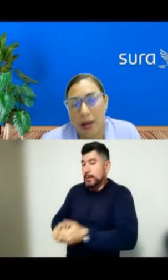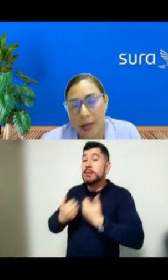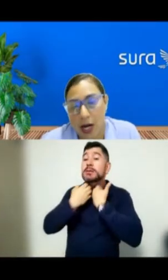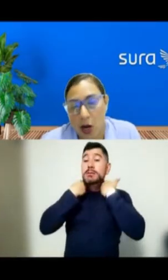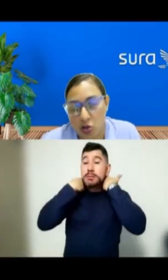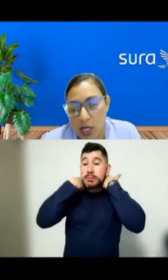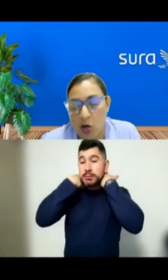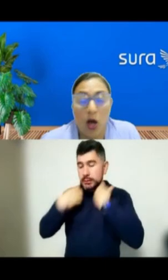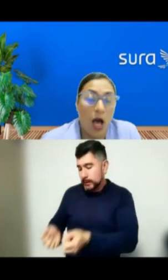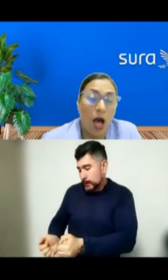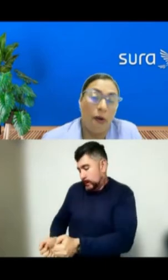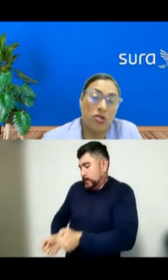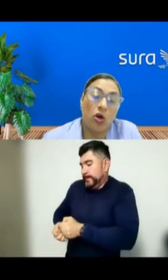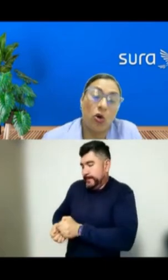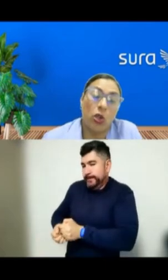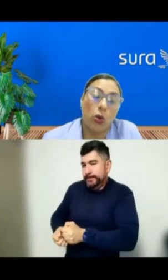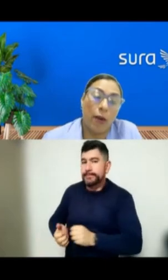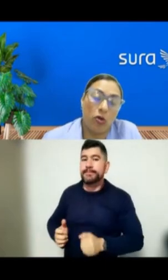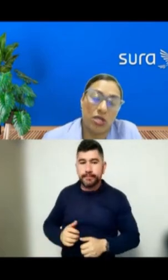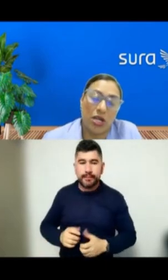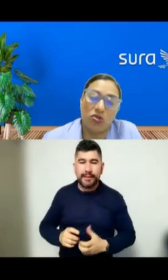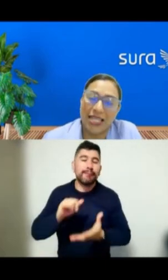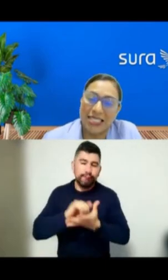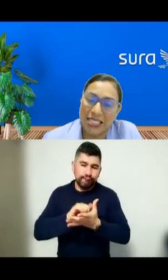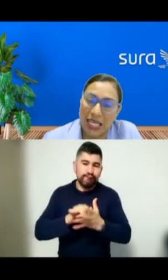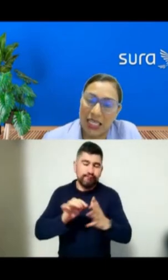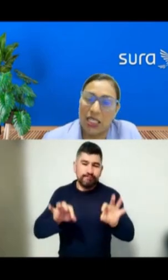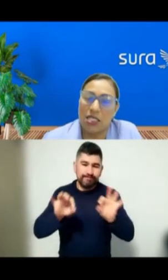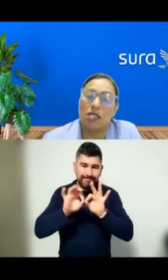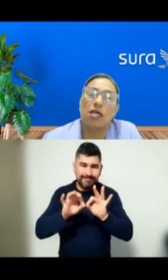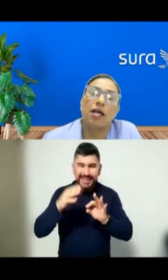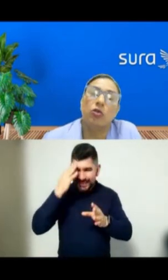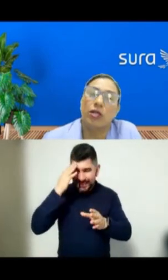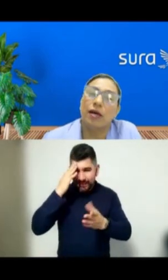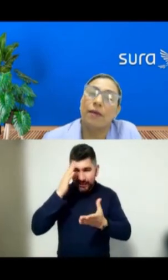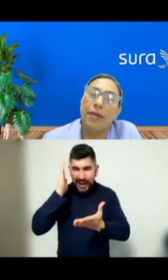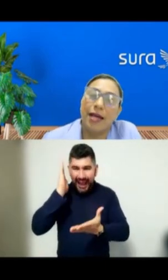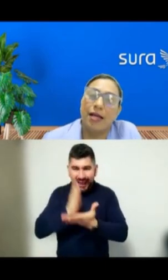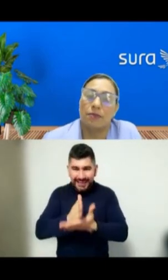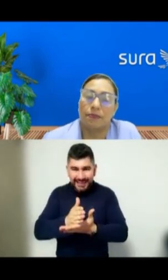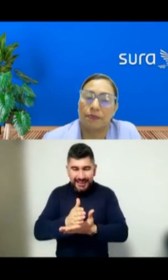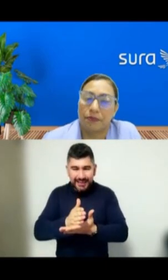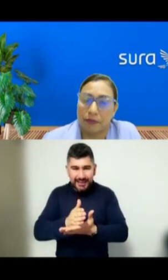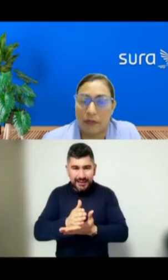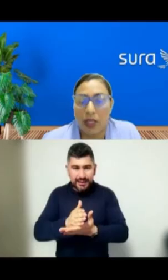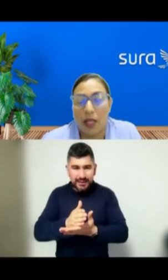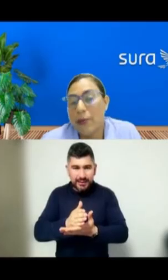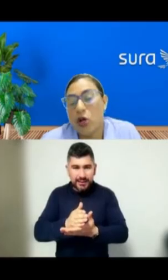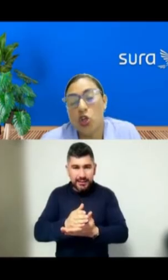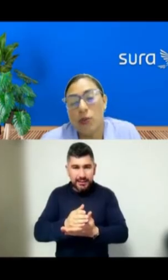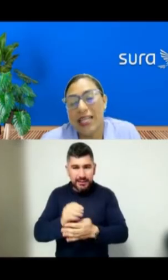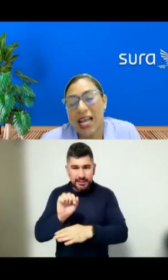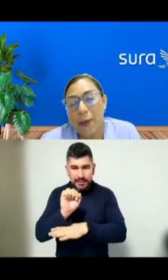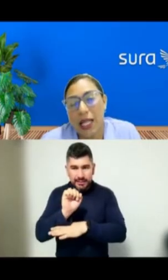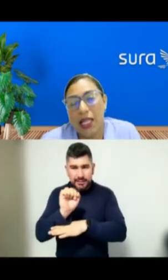de prestarle los primeros auxilios. Por eso es que cuando vemos en los accidentes en nuestras vías, vemos que